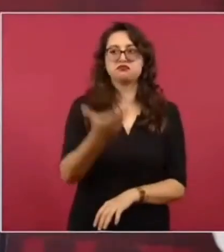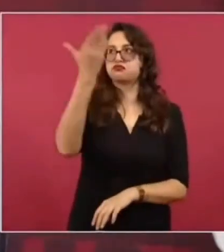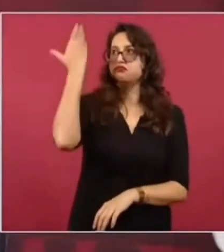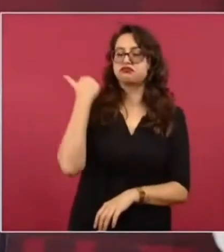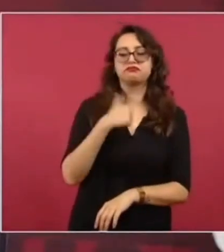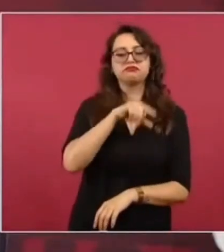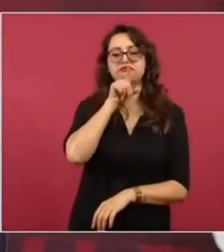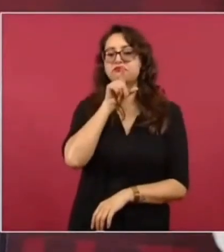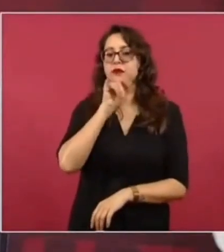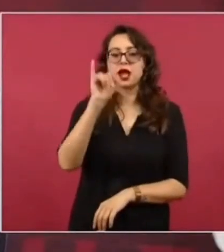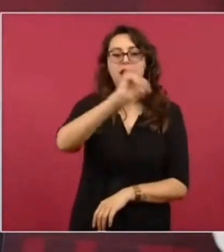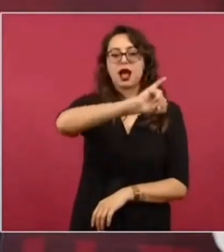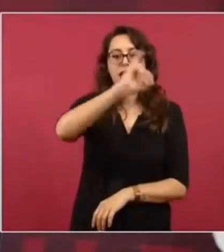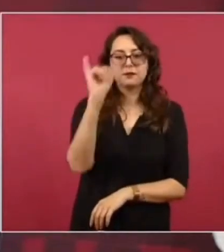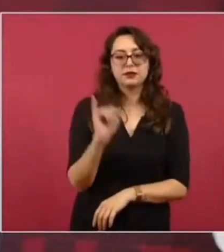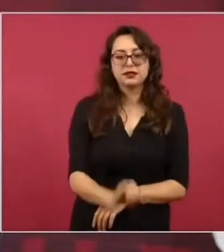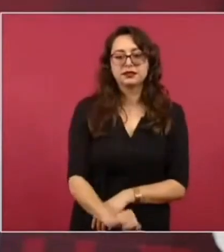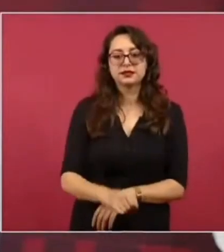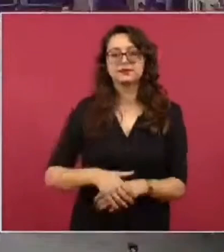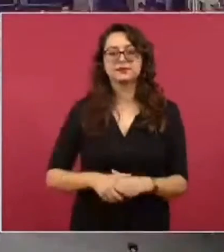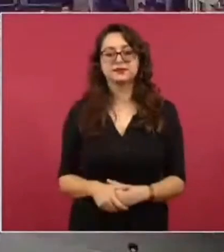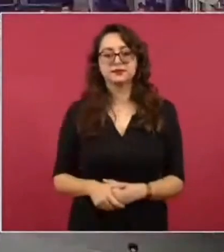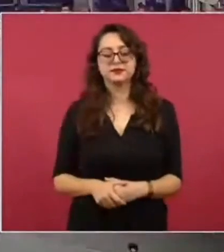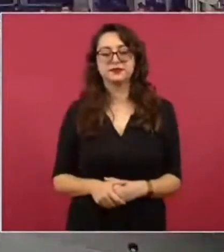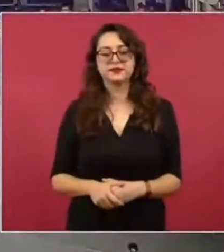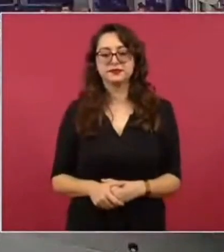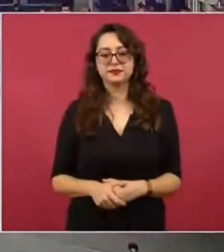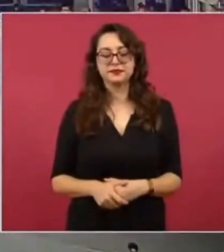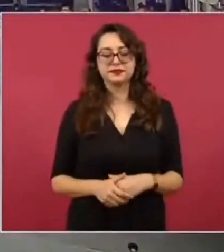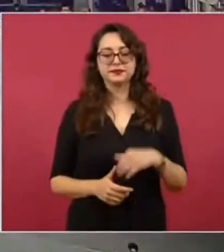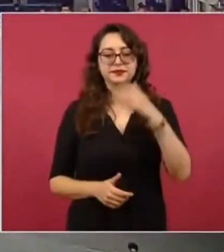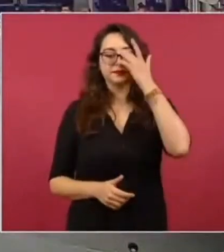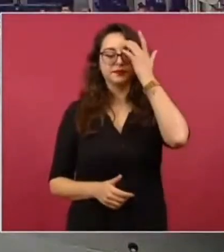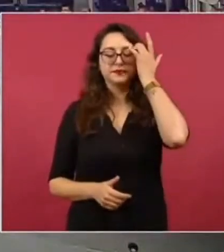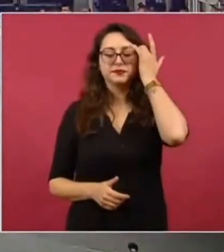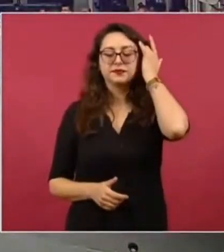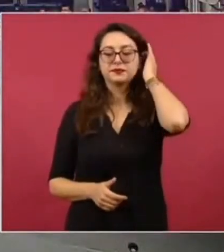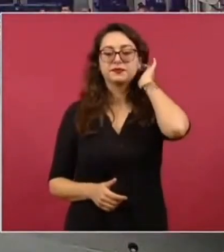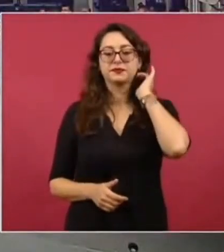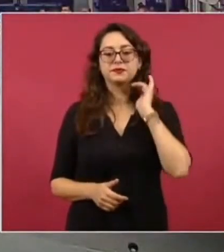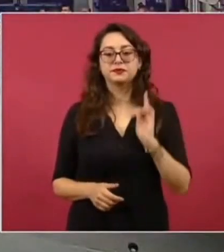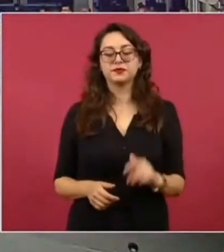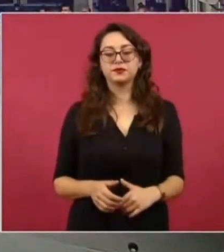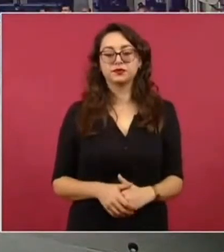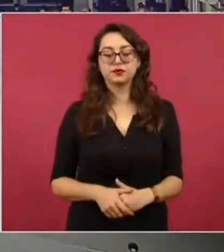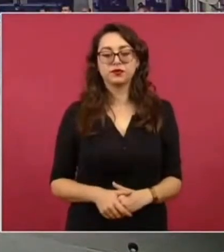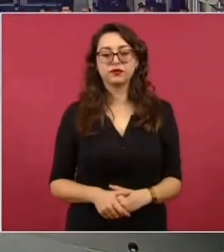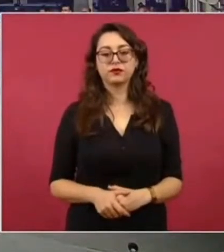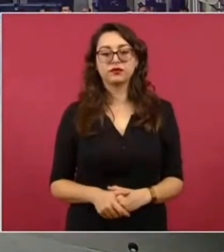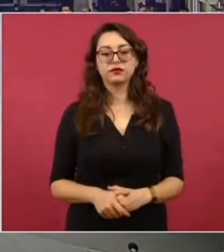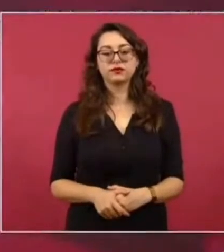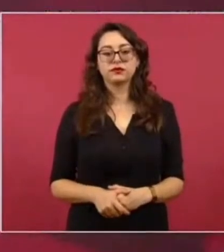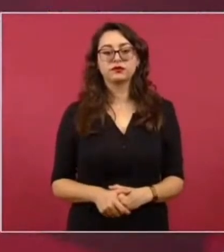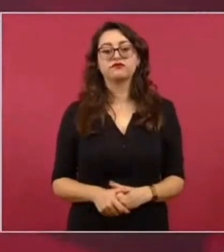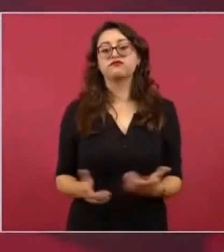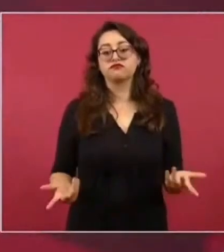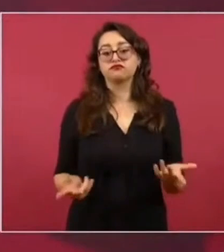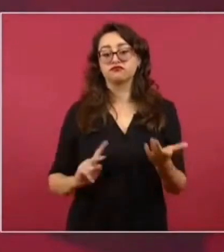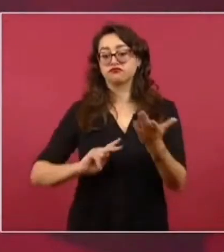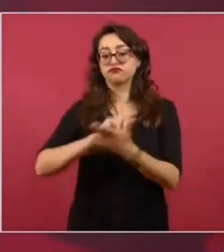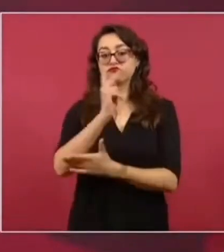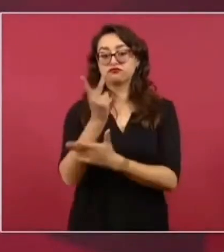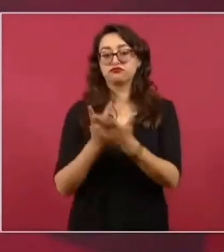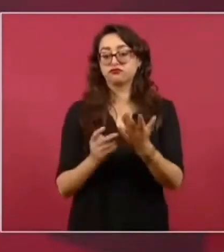hecho en nuestro país. Hasta ahora, con este programa de La Escuela